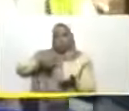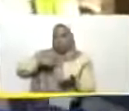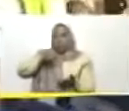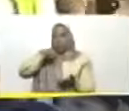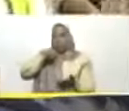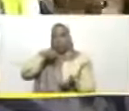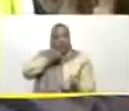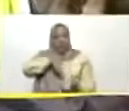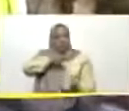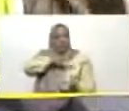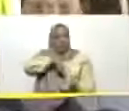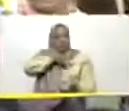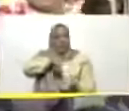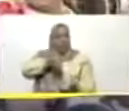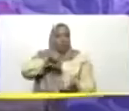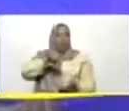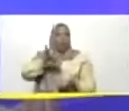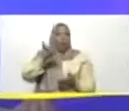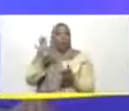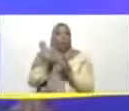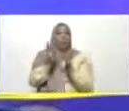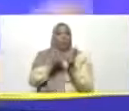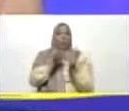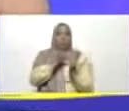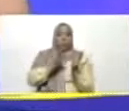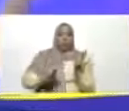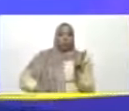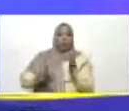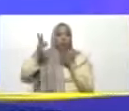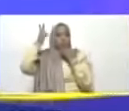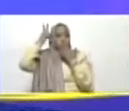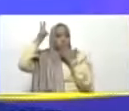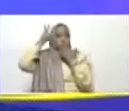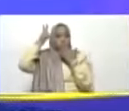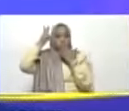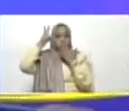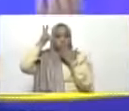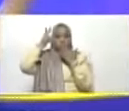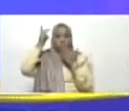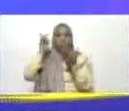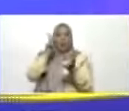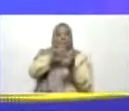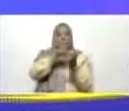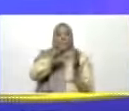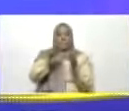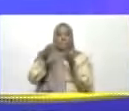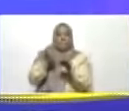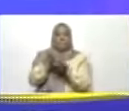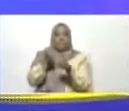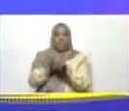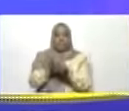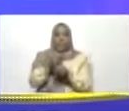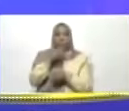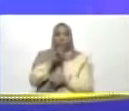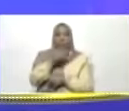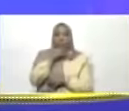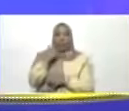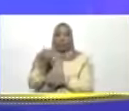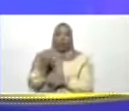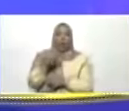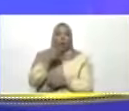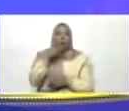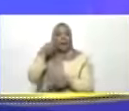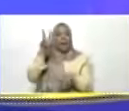religiosos también se han organizado nuestros estudiantes indígenas también se han organizado y han tenido una gran